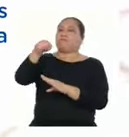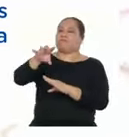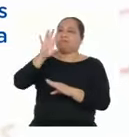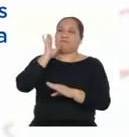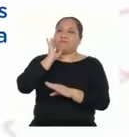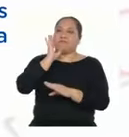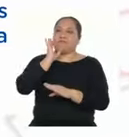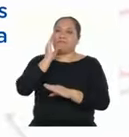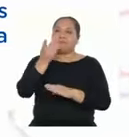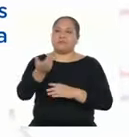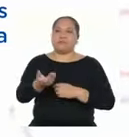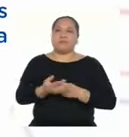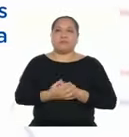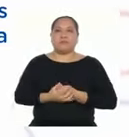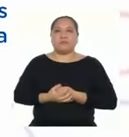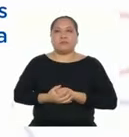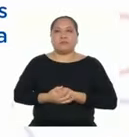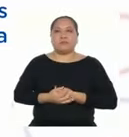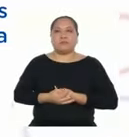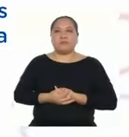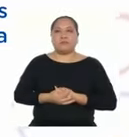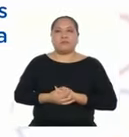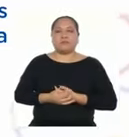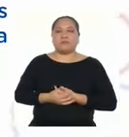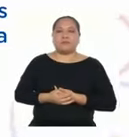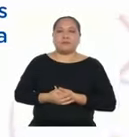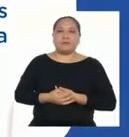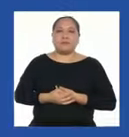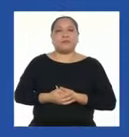contaminación.